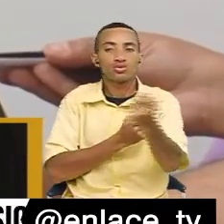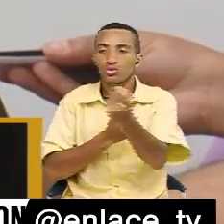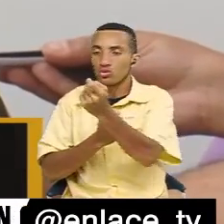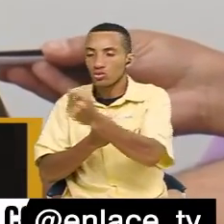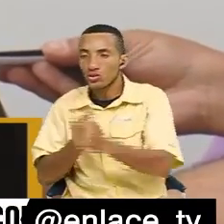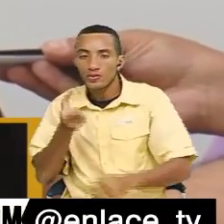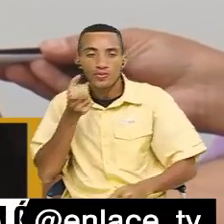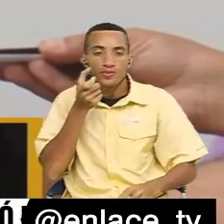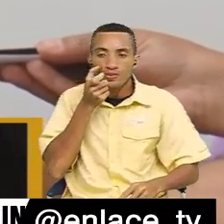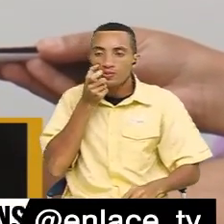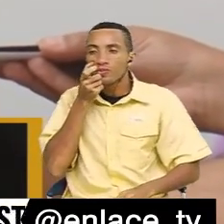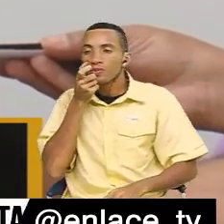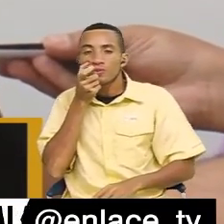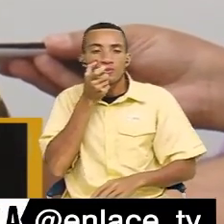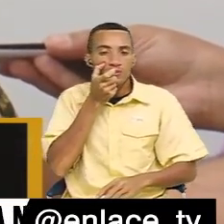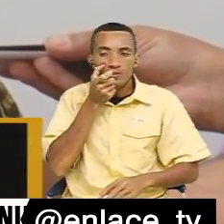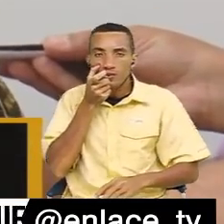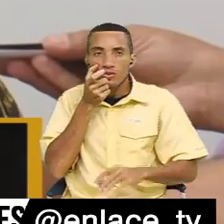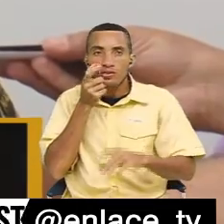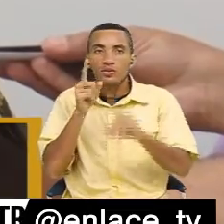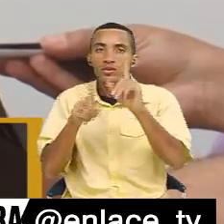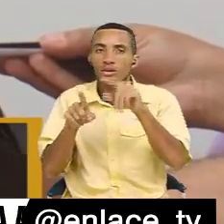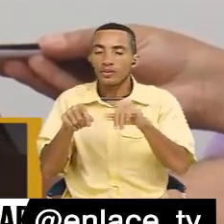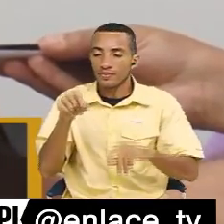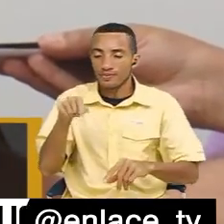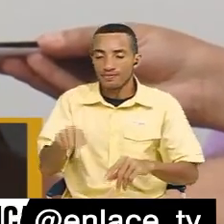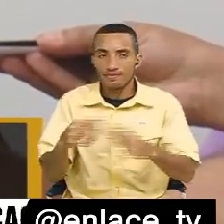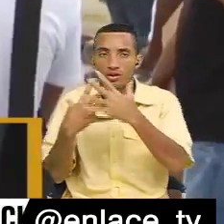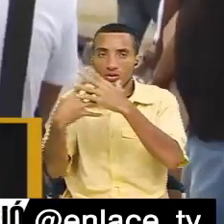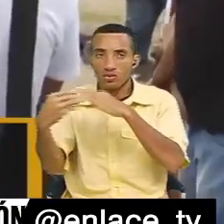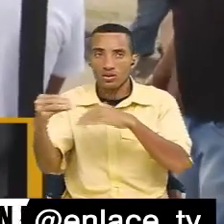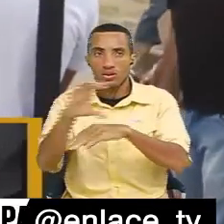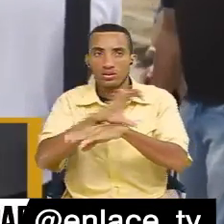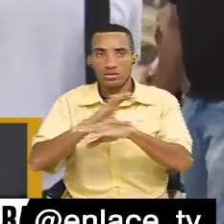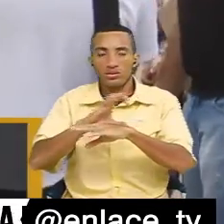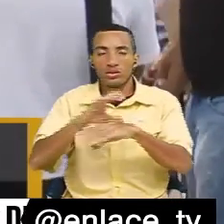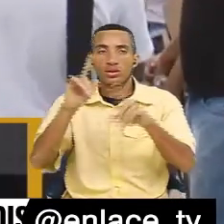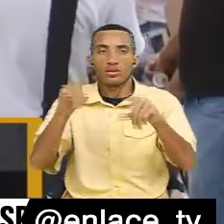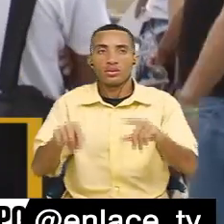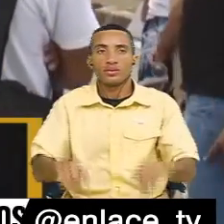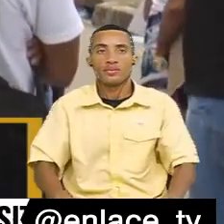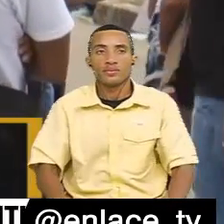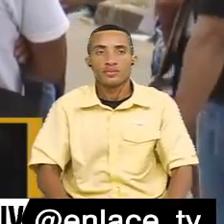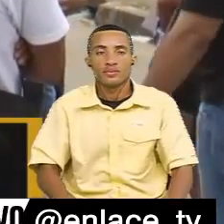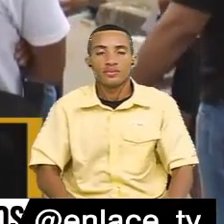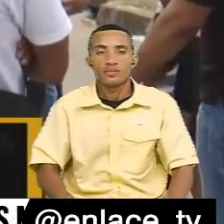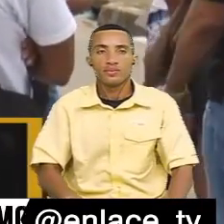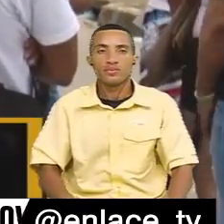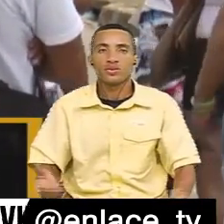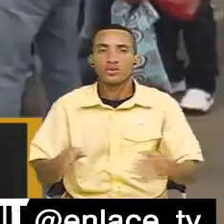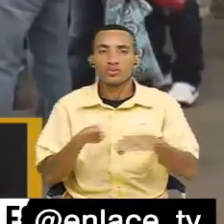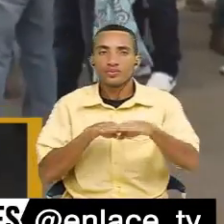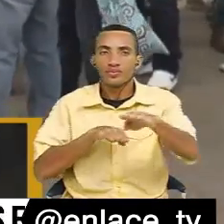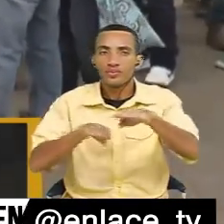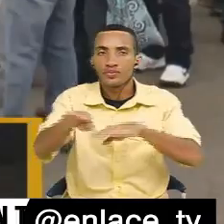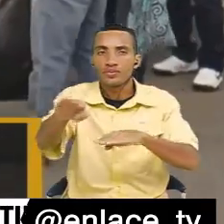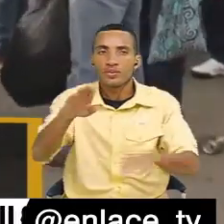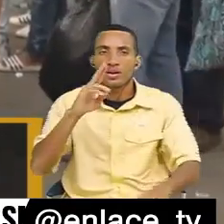diferentes partes de la ciudad y fuera de la ciudad, como es en la vía nacional